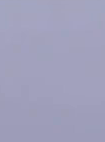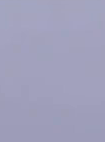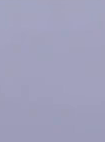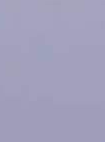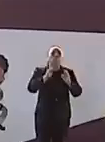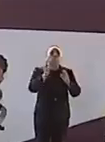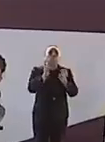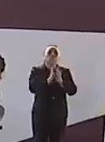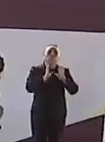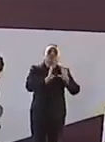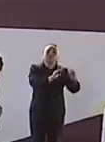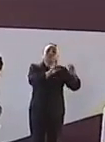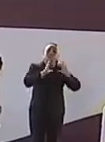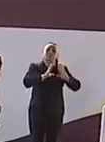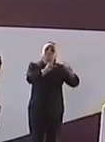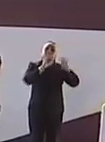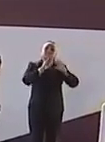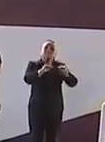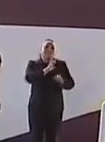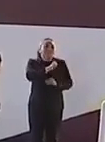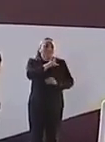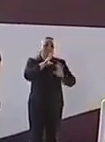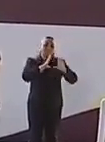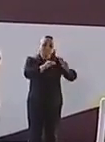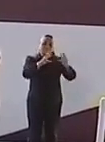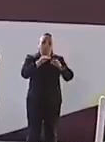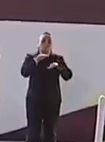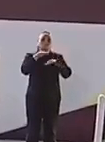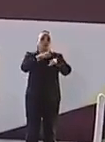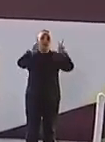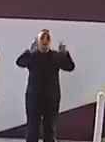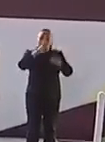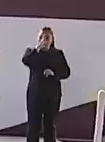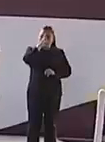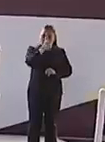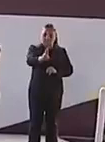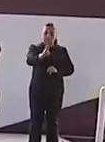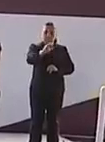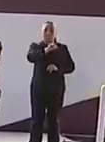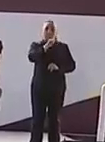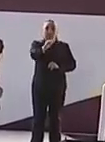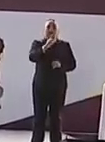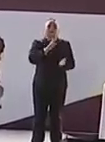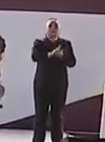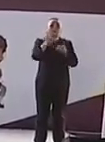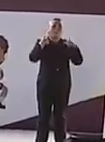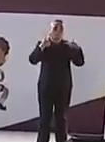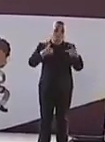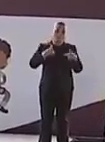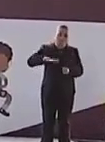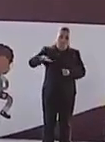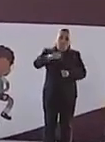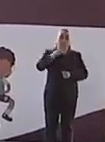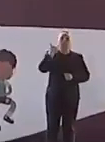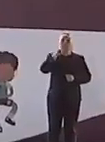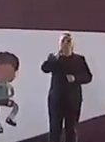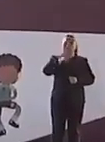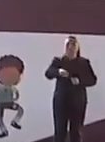formación especial en respeto a los derechos humanos y